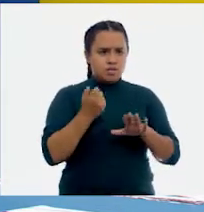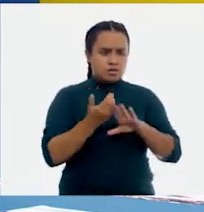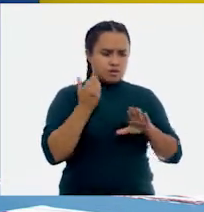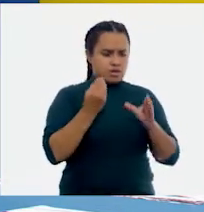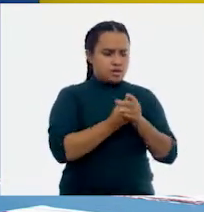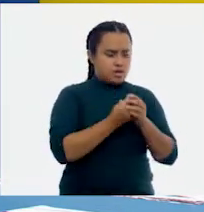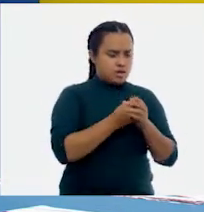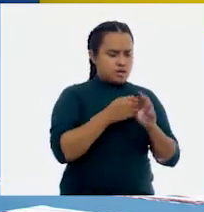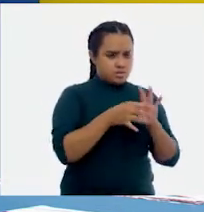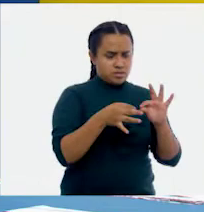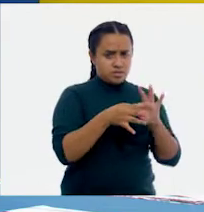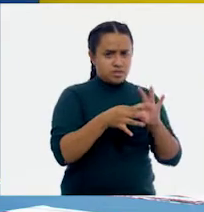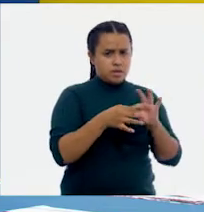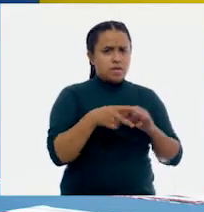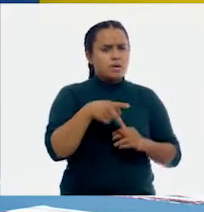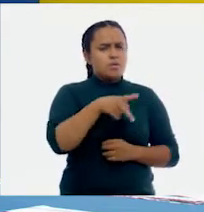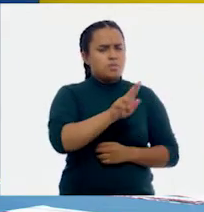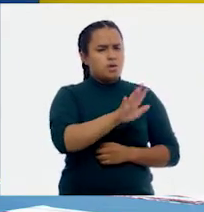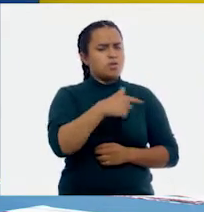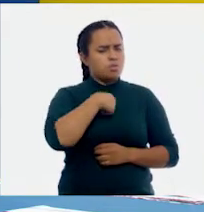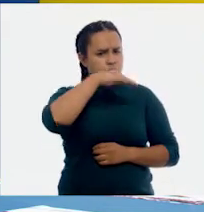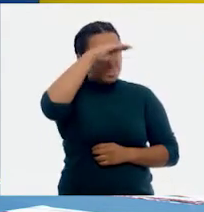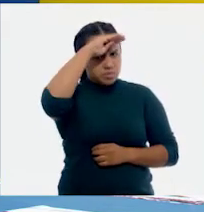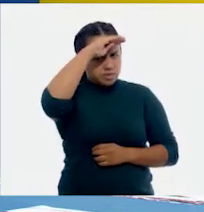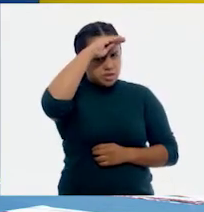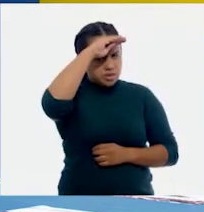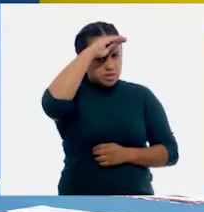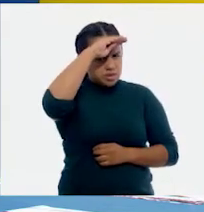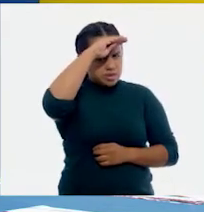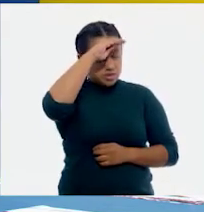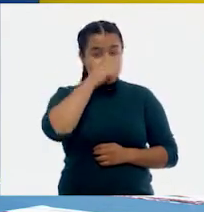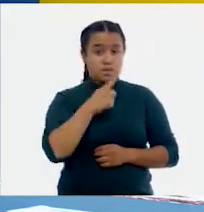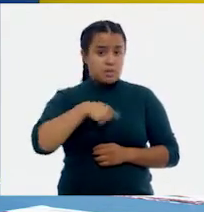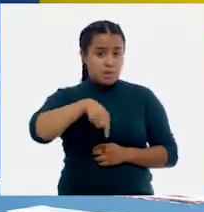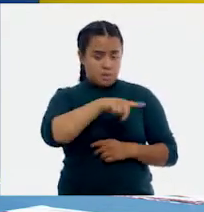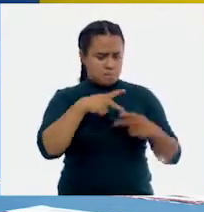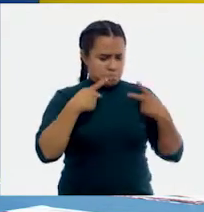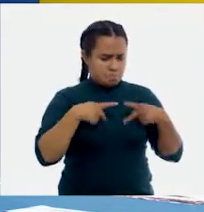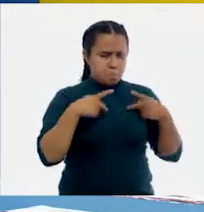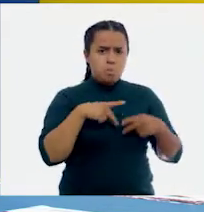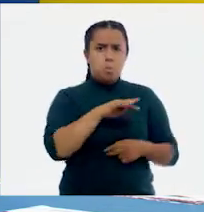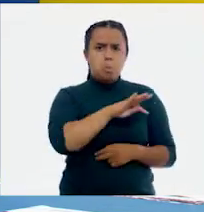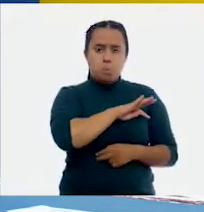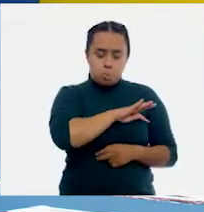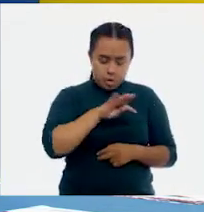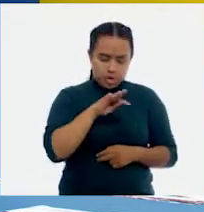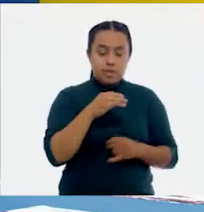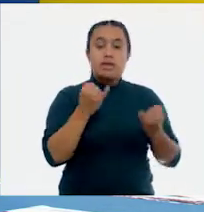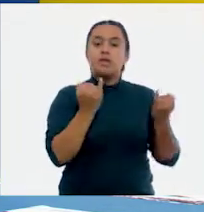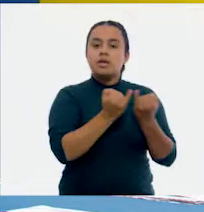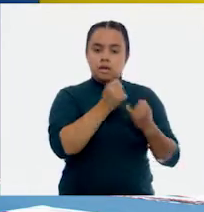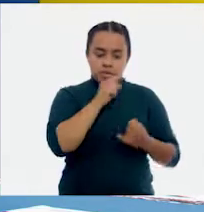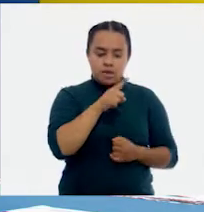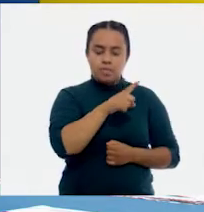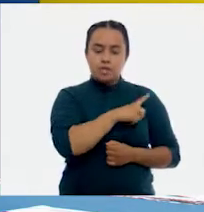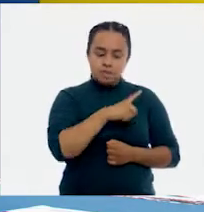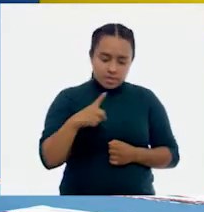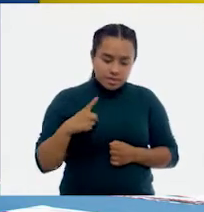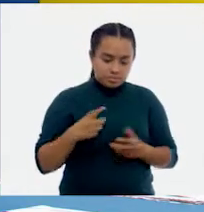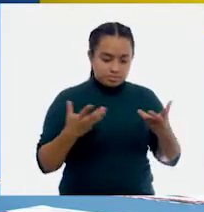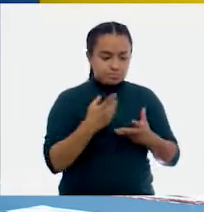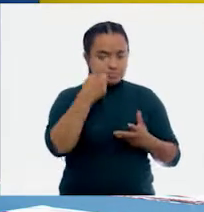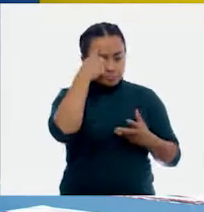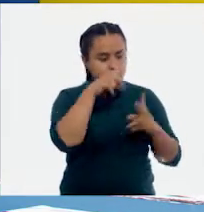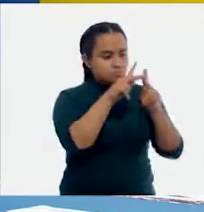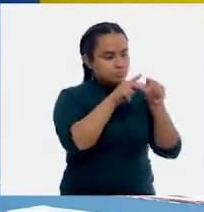de hoy. Aunque estoy pensando que las personas podemos y debemos hacer mucho para estar en armonía